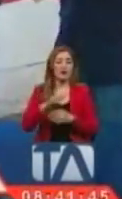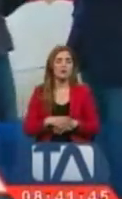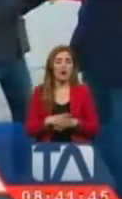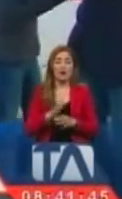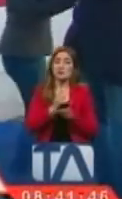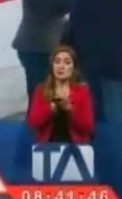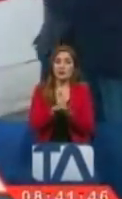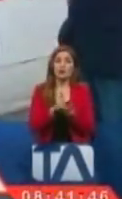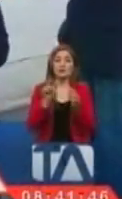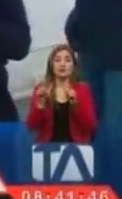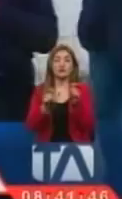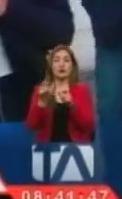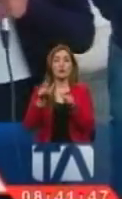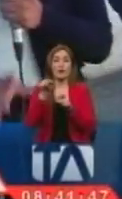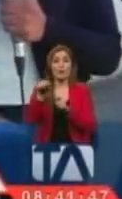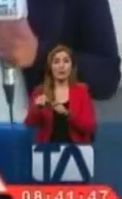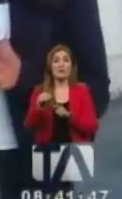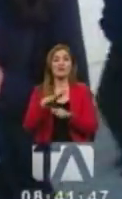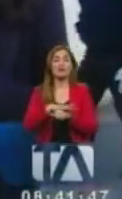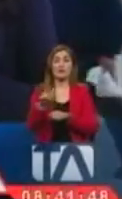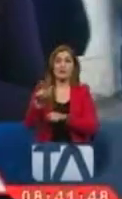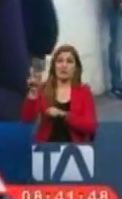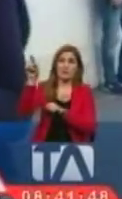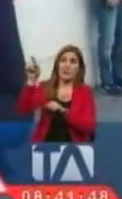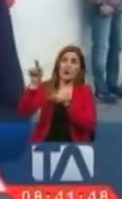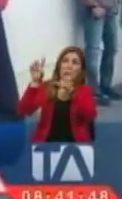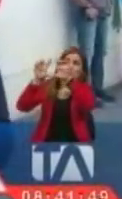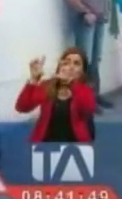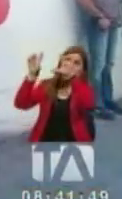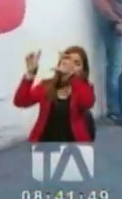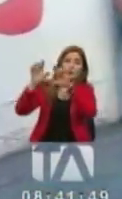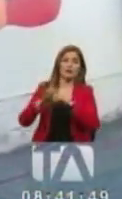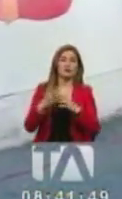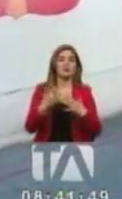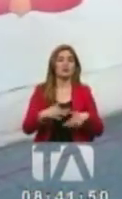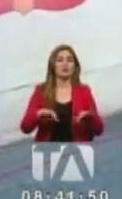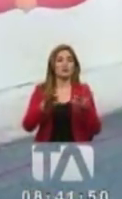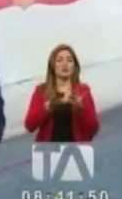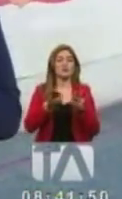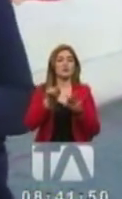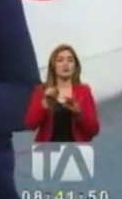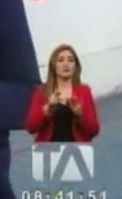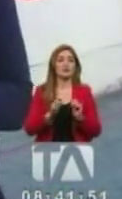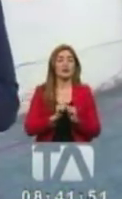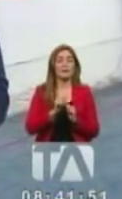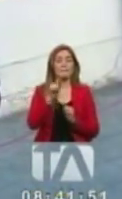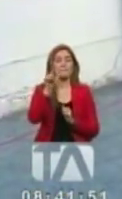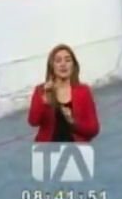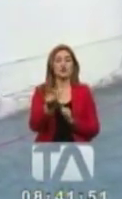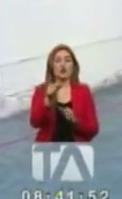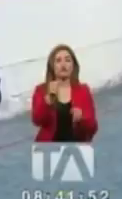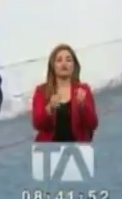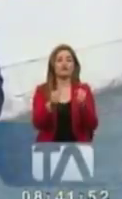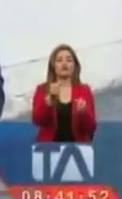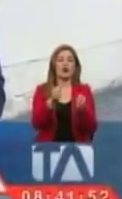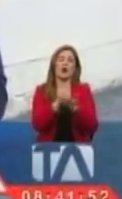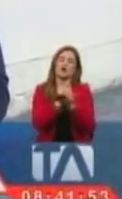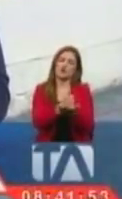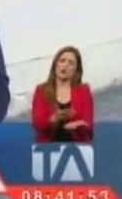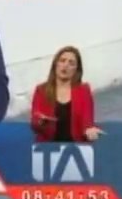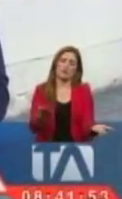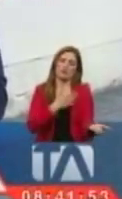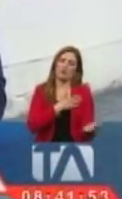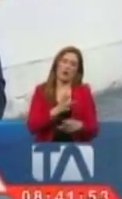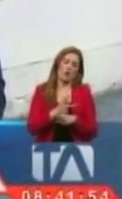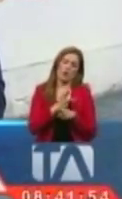ven beneficiadas de este tipo de colocación de señalética pero es importante también mencionar que son los conductores que deben ayudar para